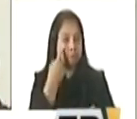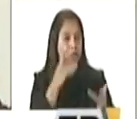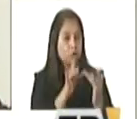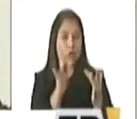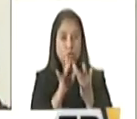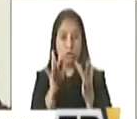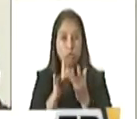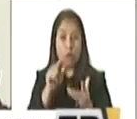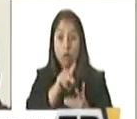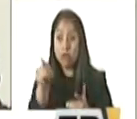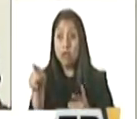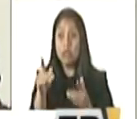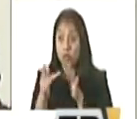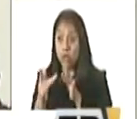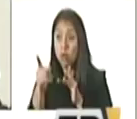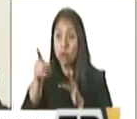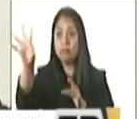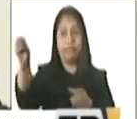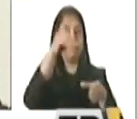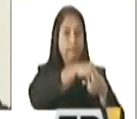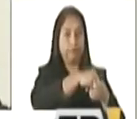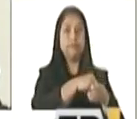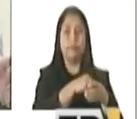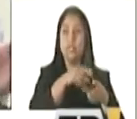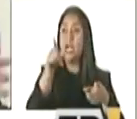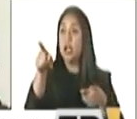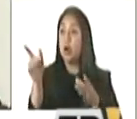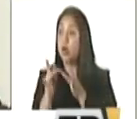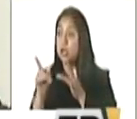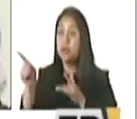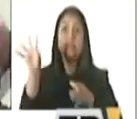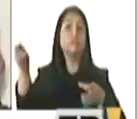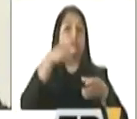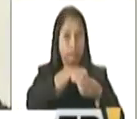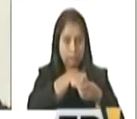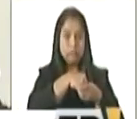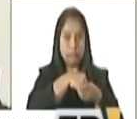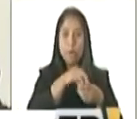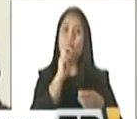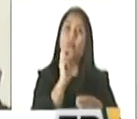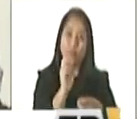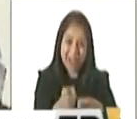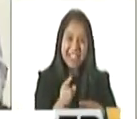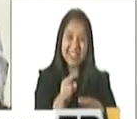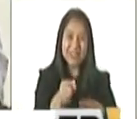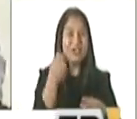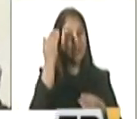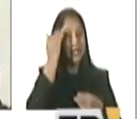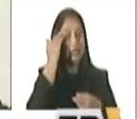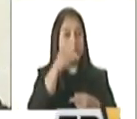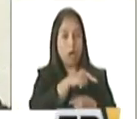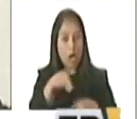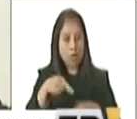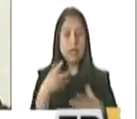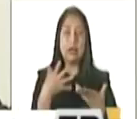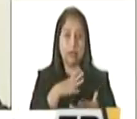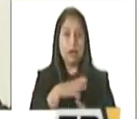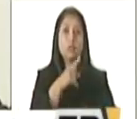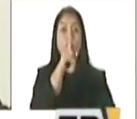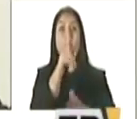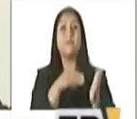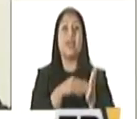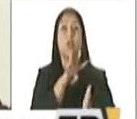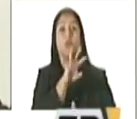las hemos puesto en cuarentena también. Por eso se dice y sabemos que al día de hoy hemos tenido más de